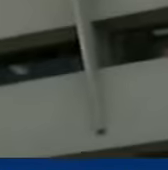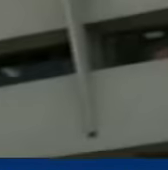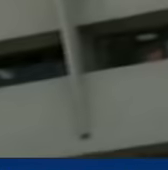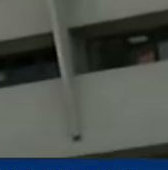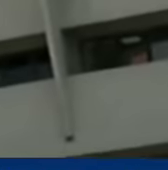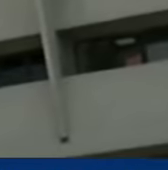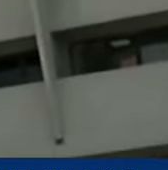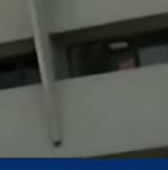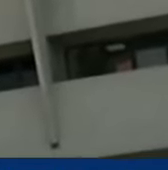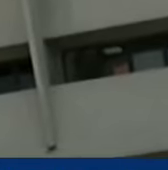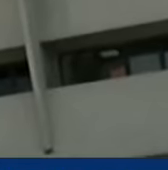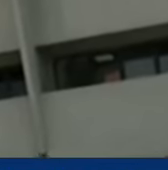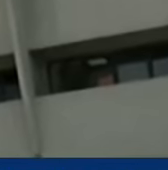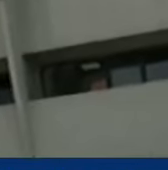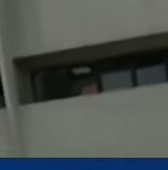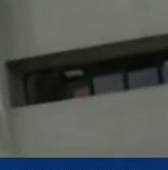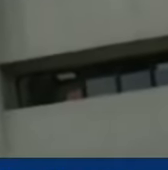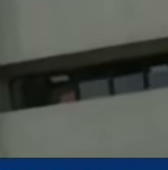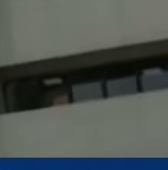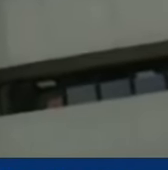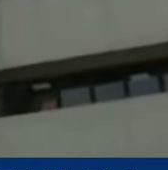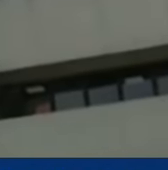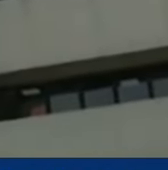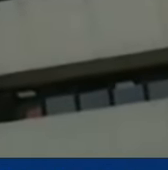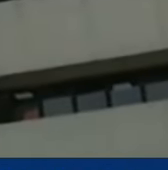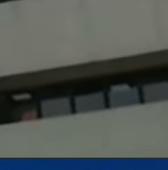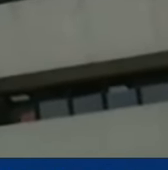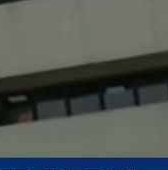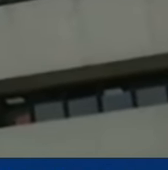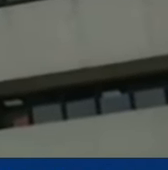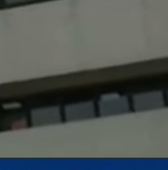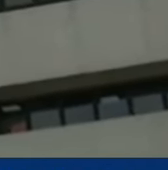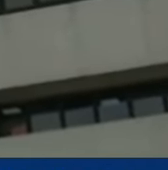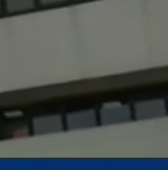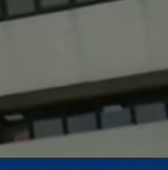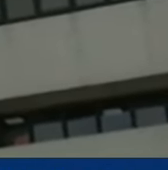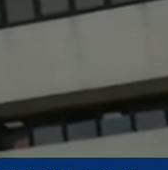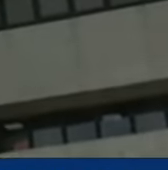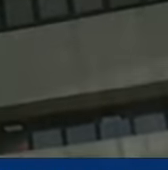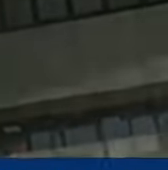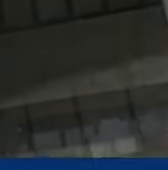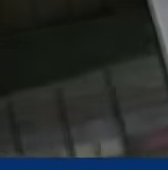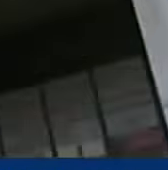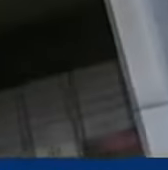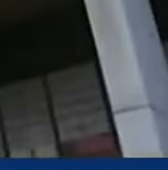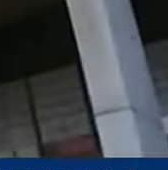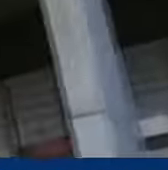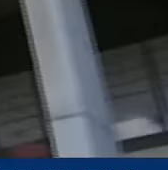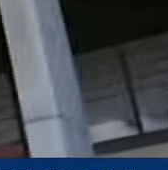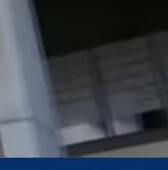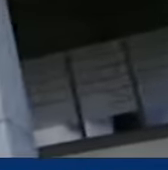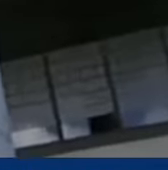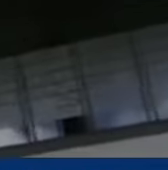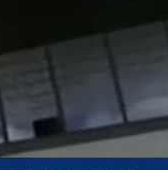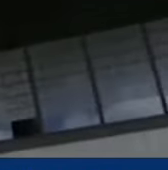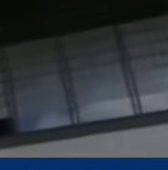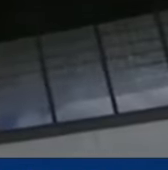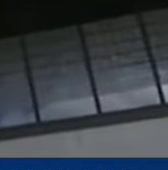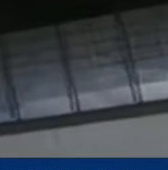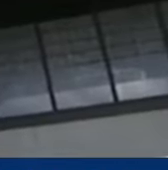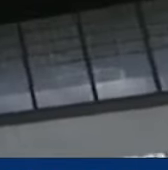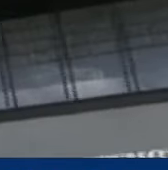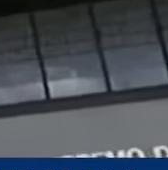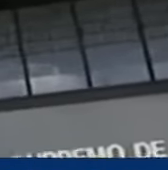Moros. Les decía y les contextualizaba el escenario que justamente llevó a que el día de hoy